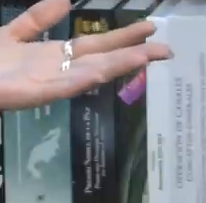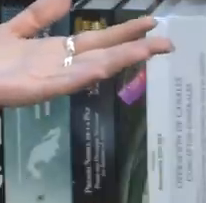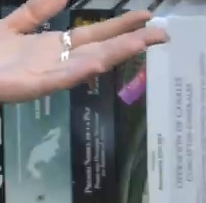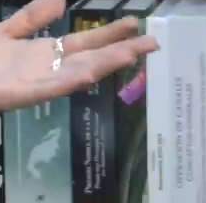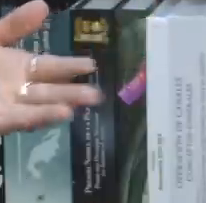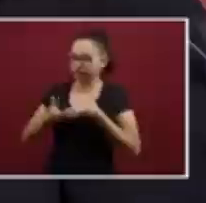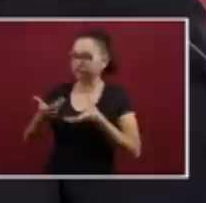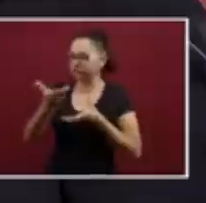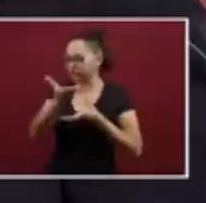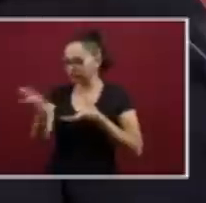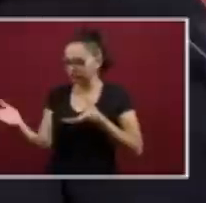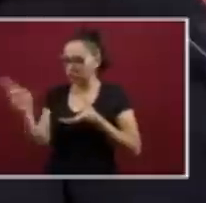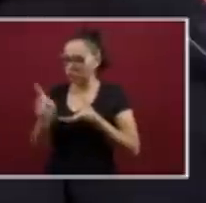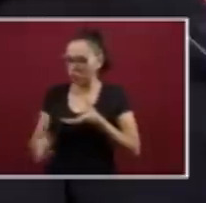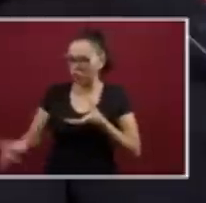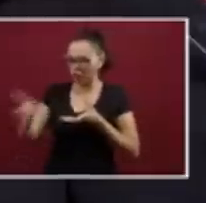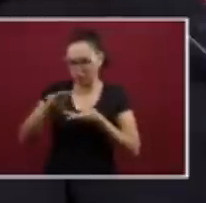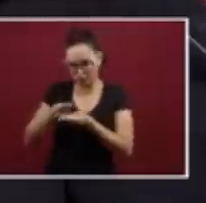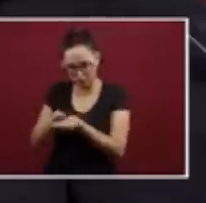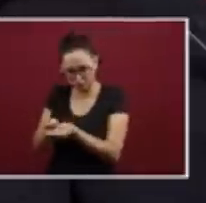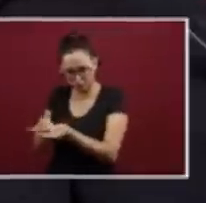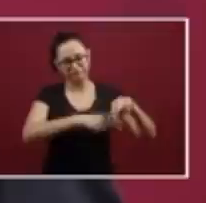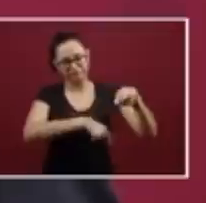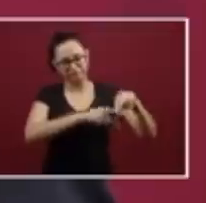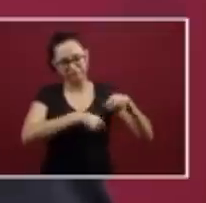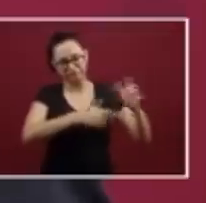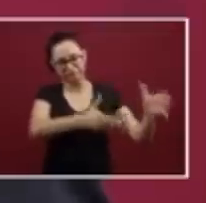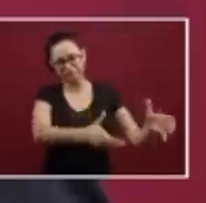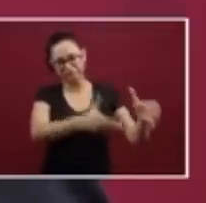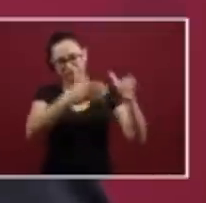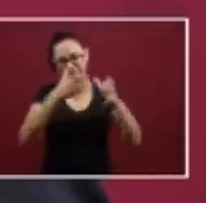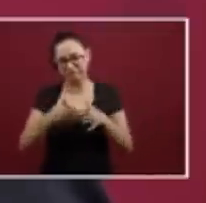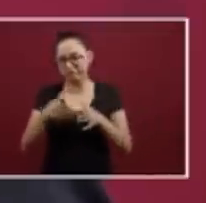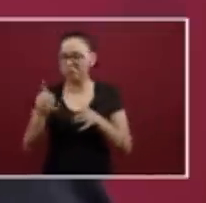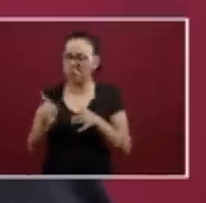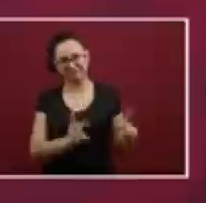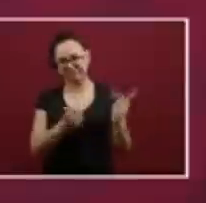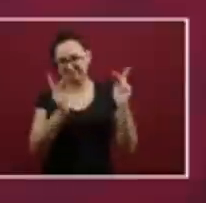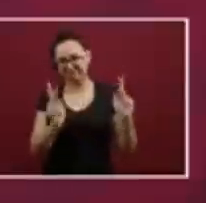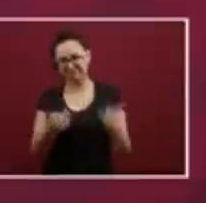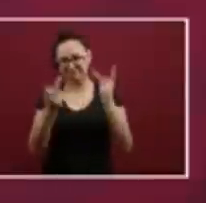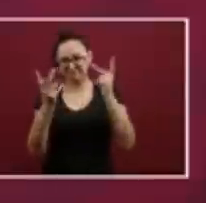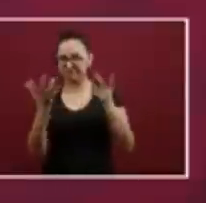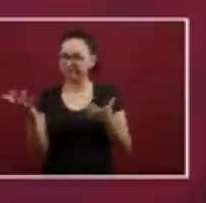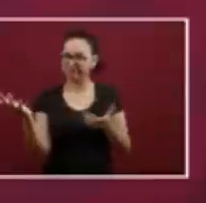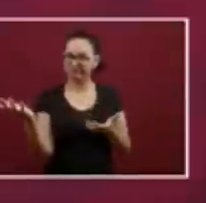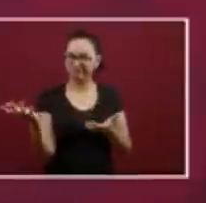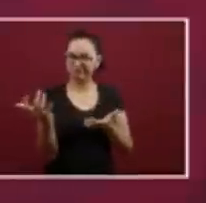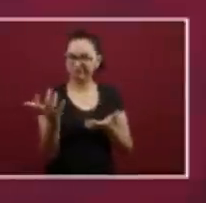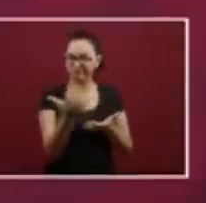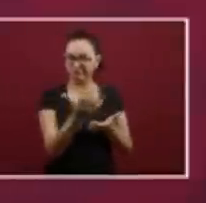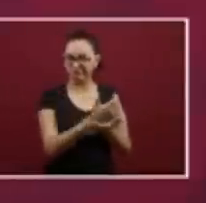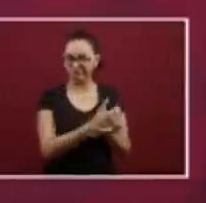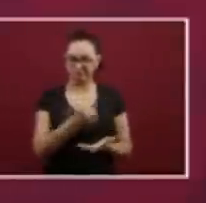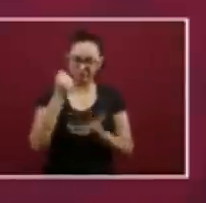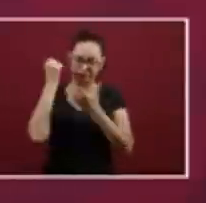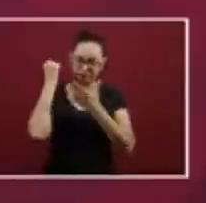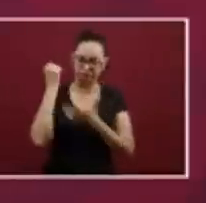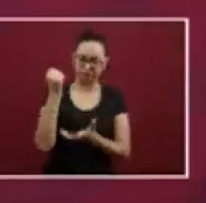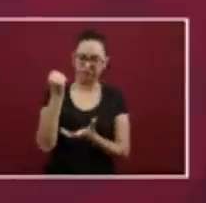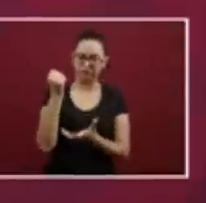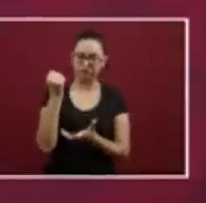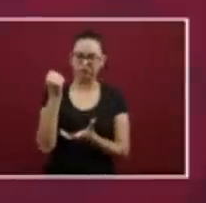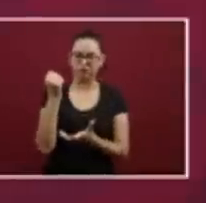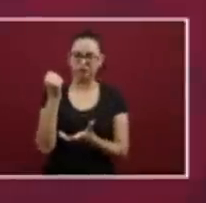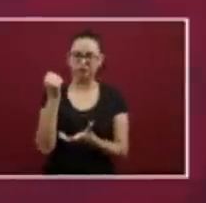no era así. También al presidente López Obrador le tocó defender su política de austeridad con respecto a los